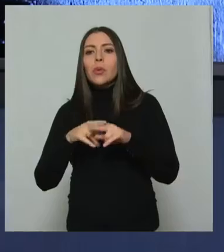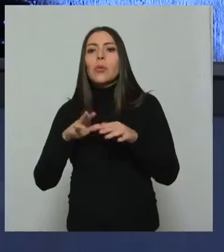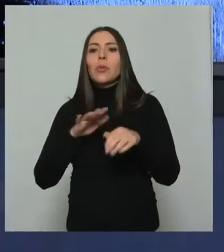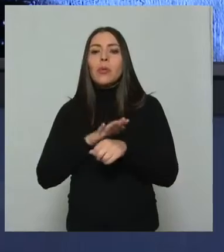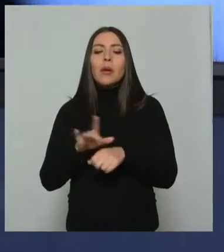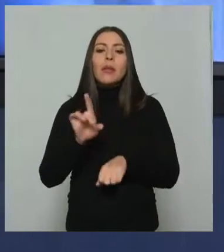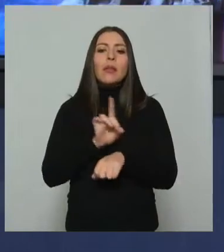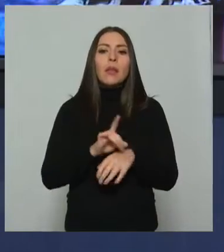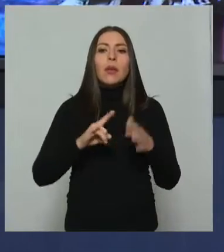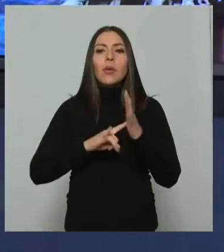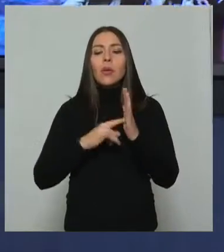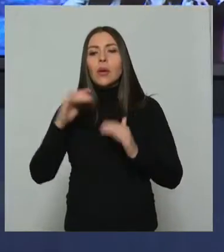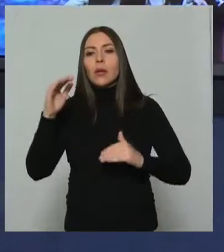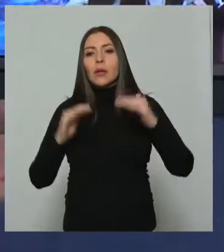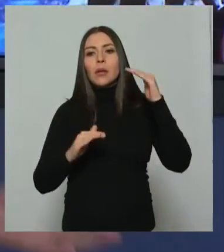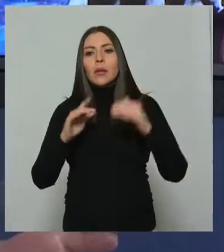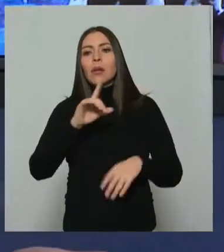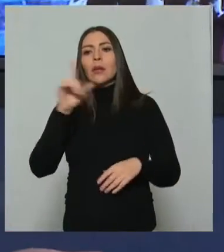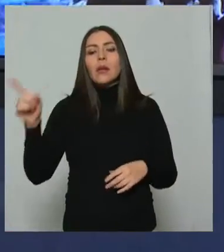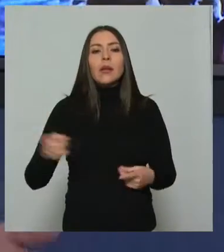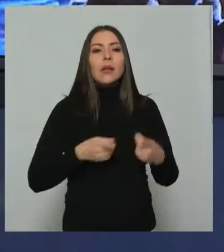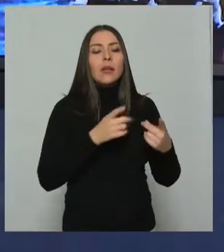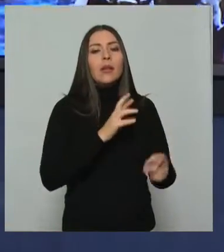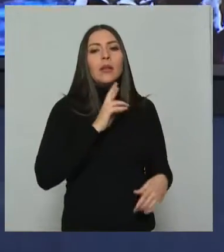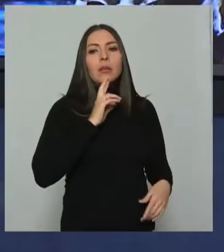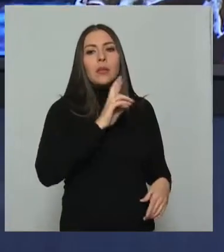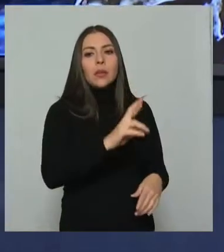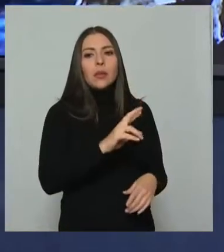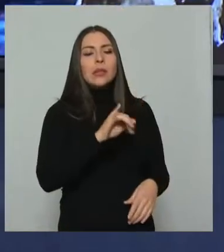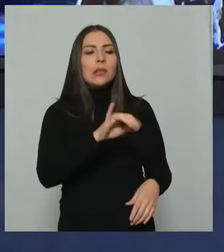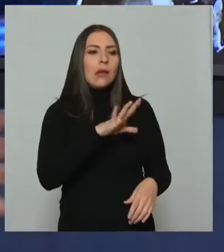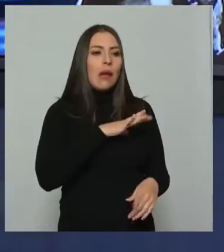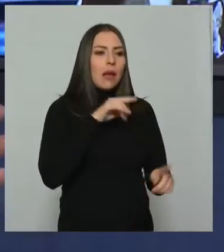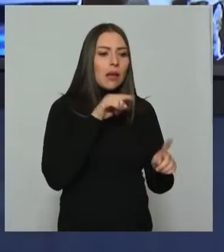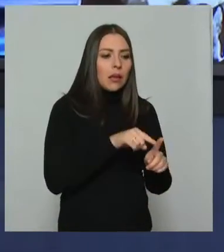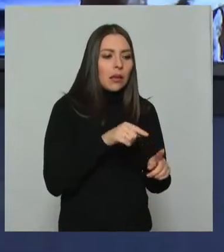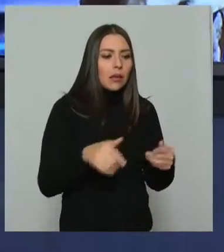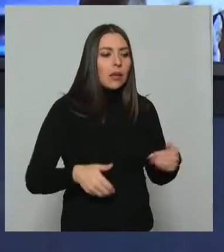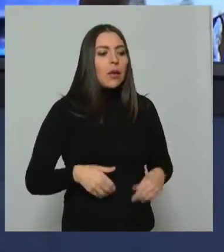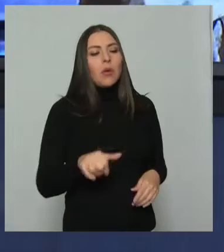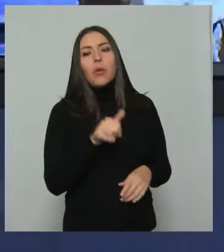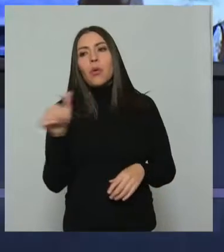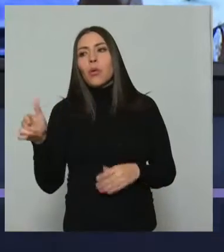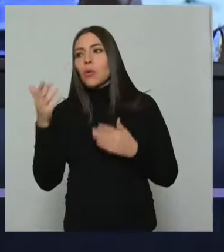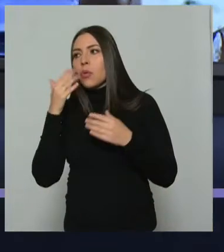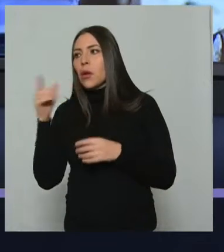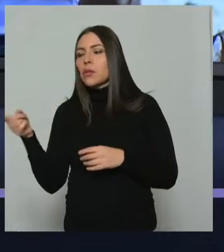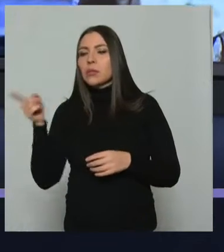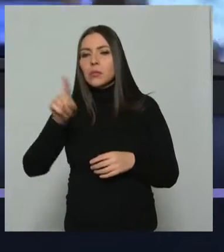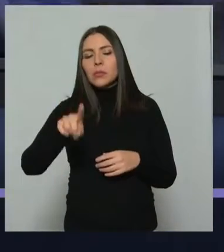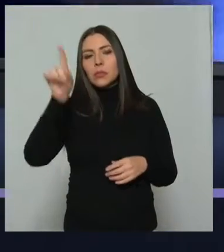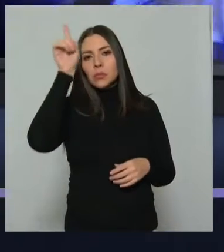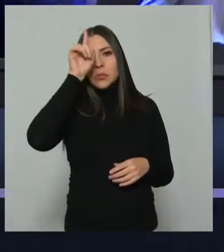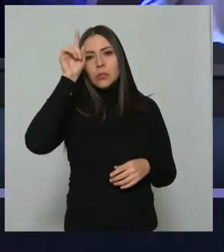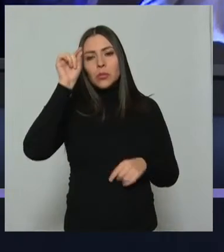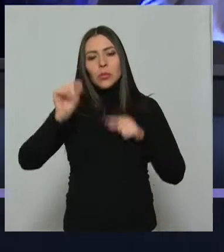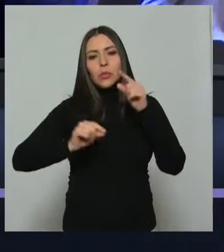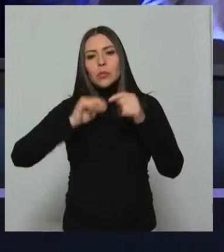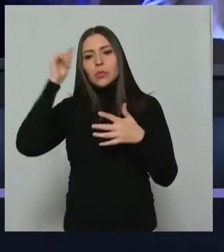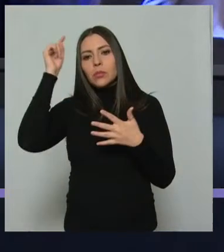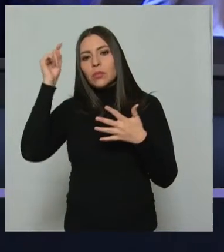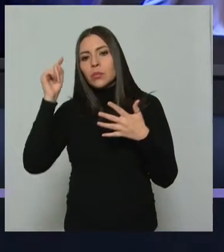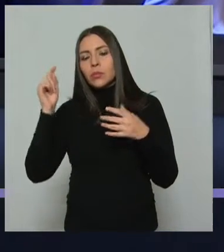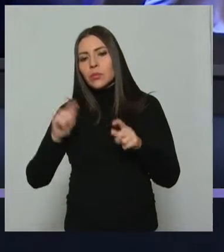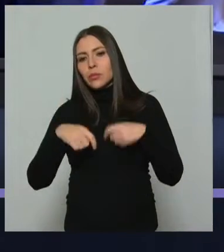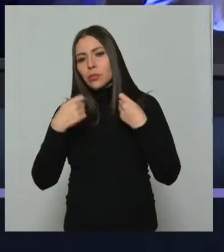y ya les van a contestar y les van a decir, sí hay para esta función, no hay para esta, ahí poco a poco les irán dando sus